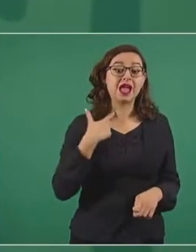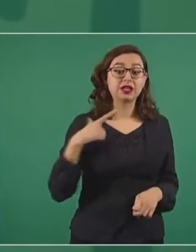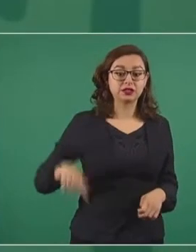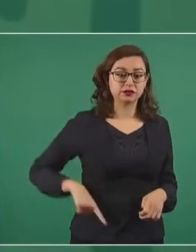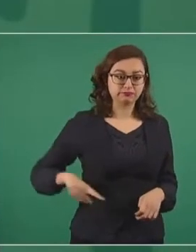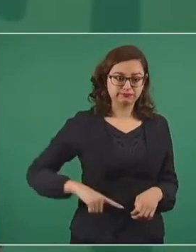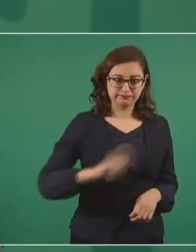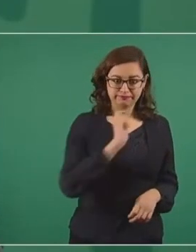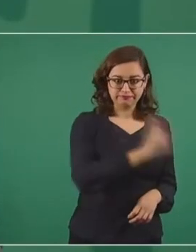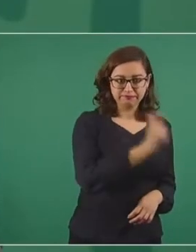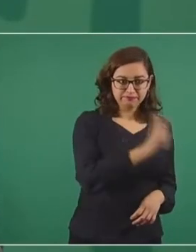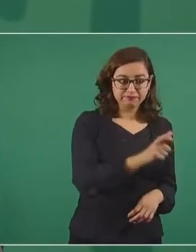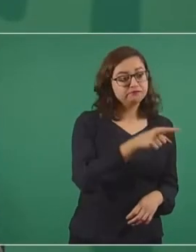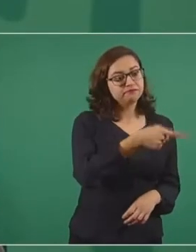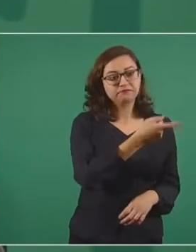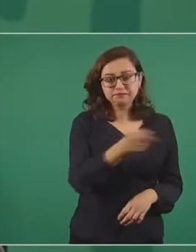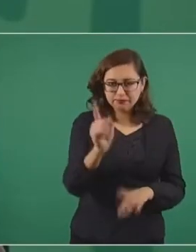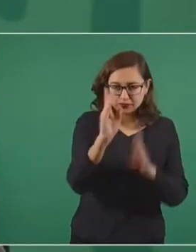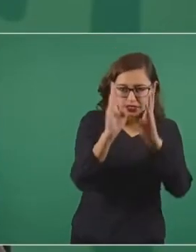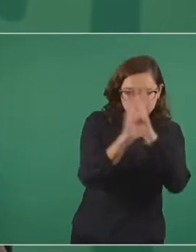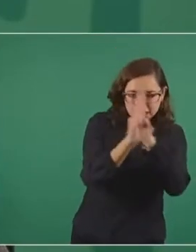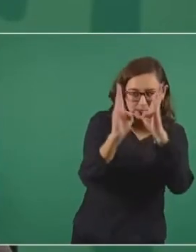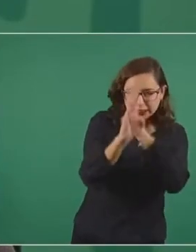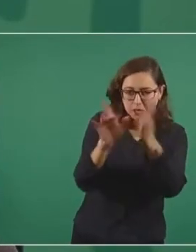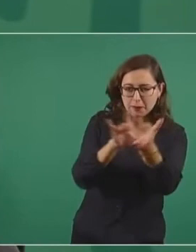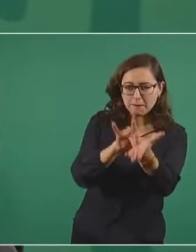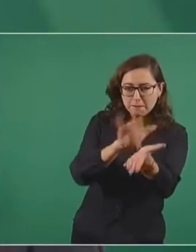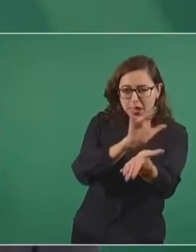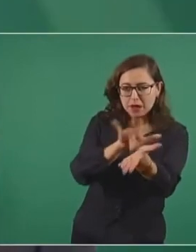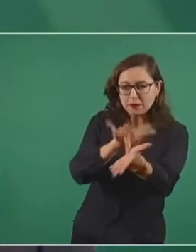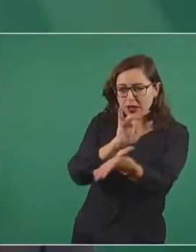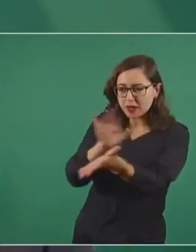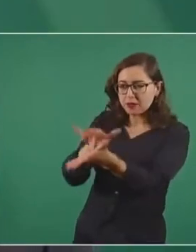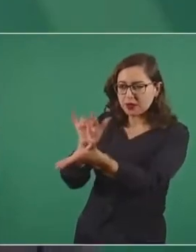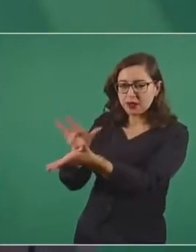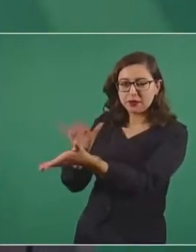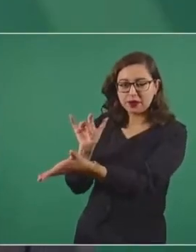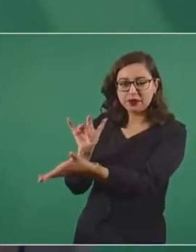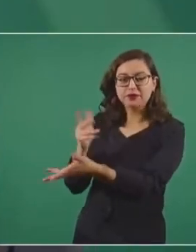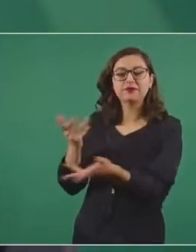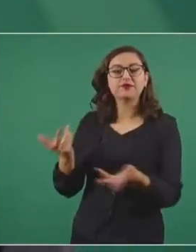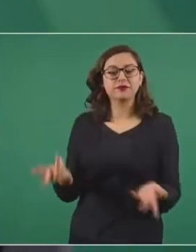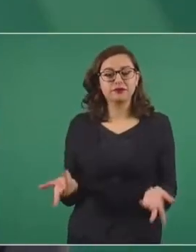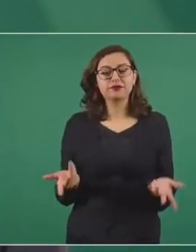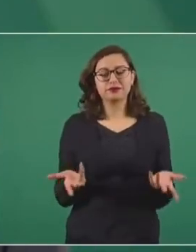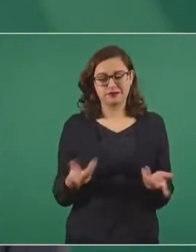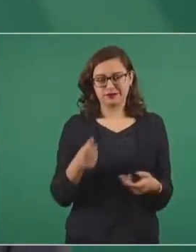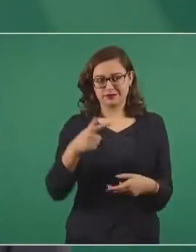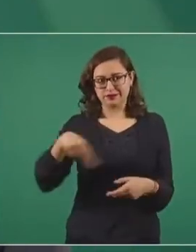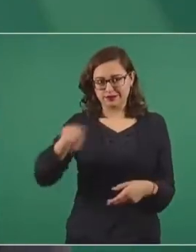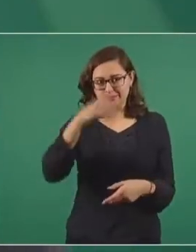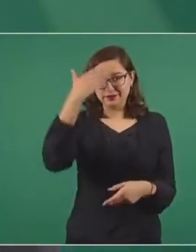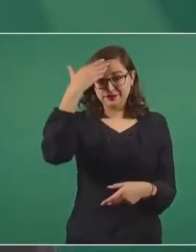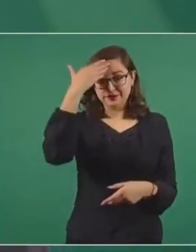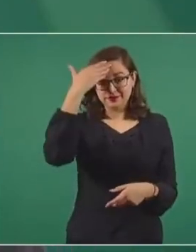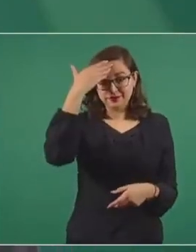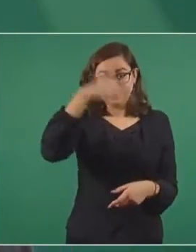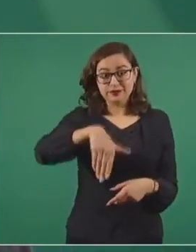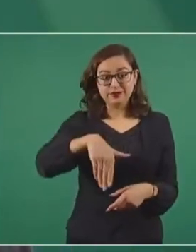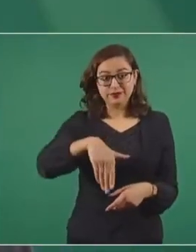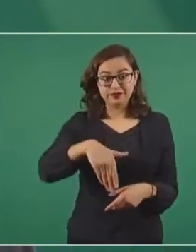Y esto, pues, se sabe, pero en la llamada